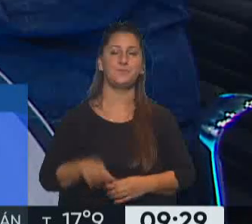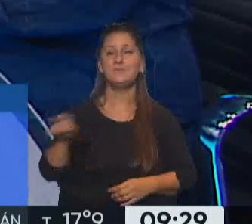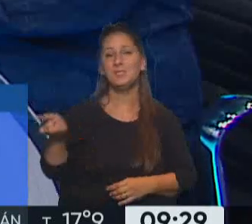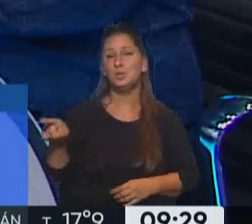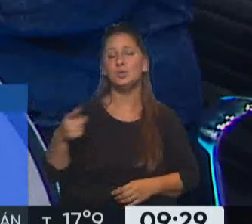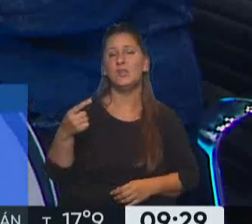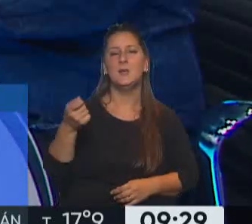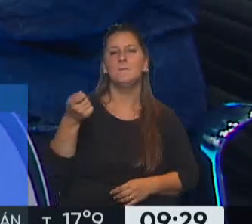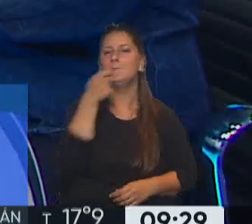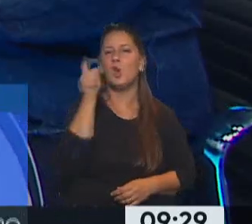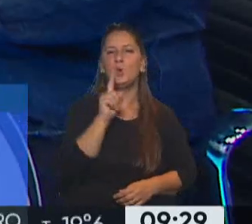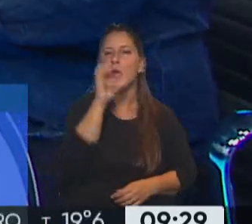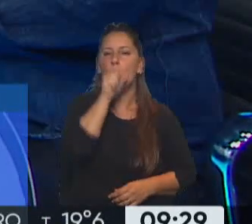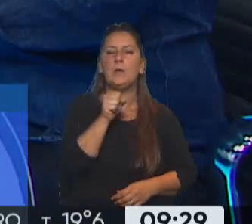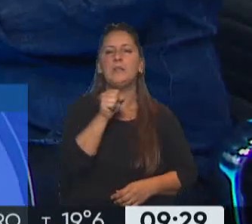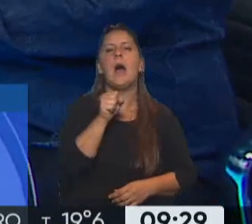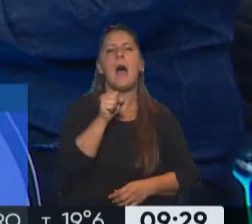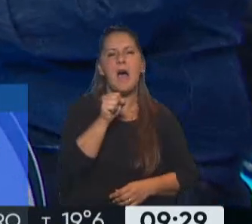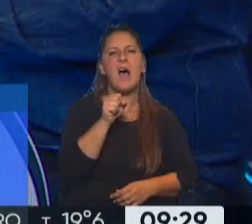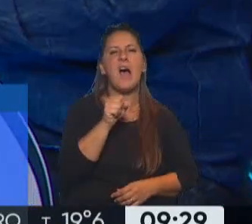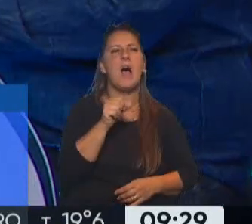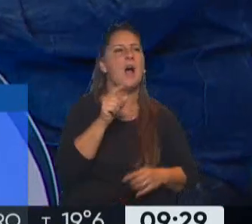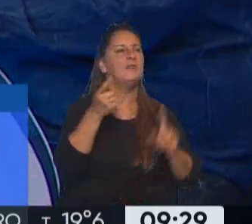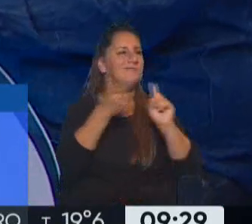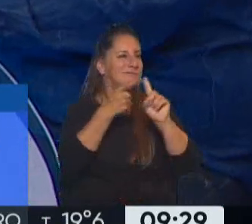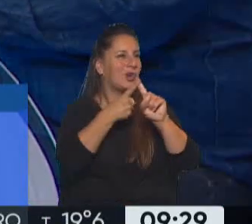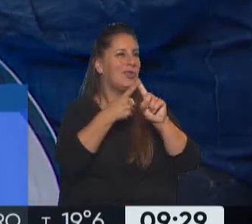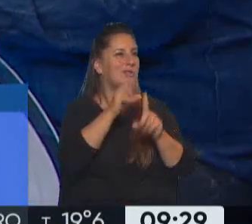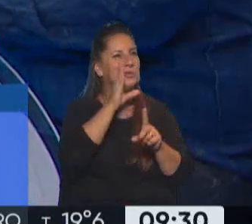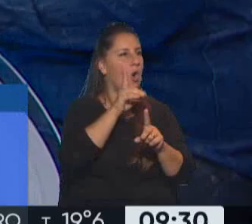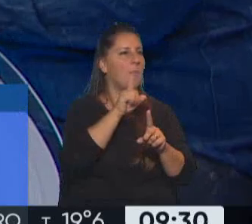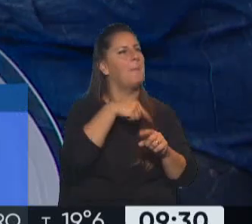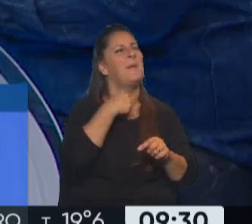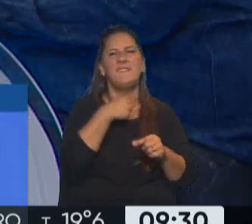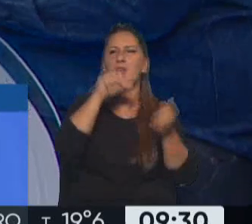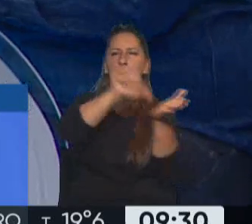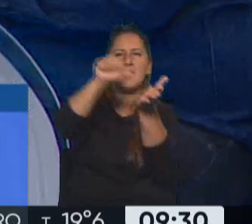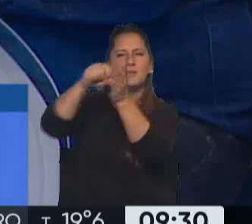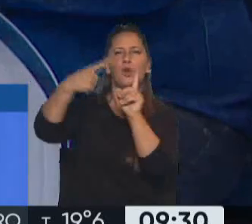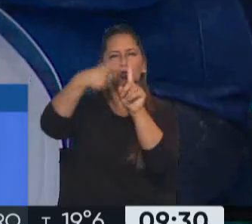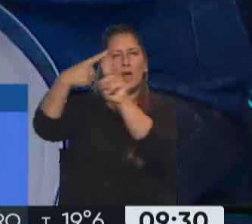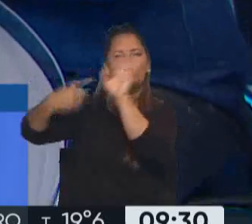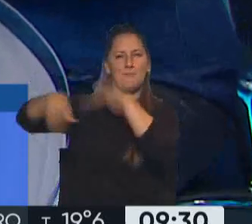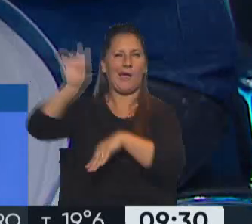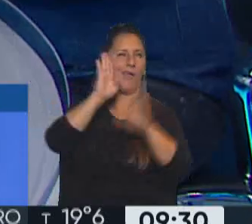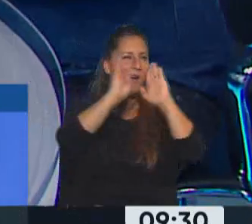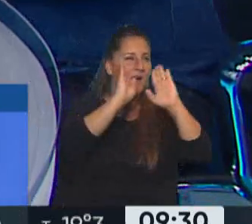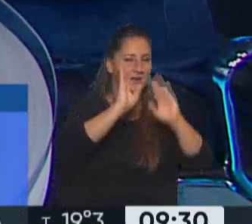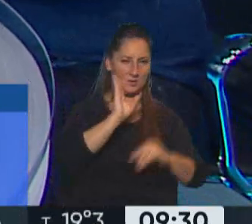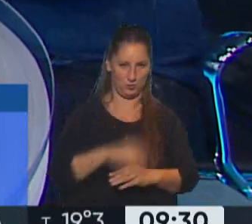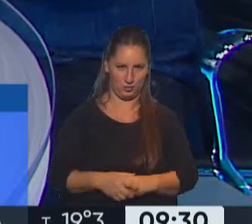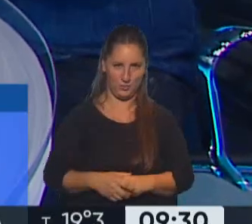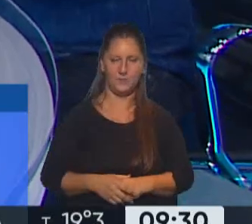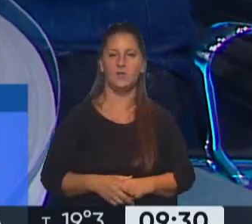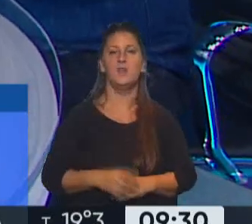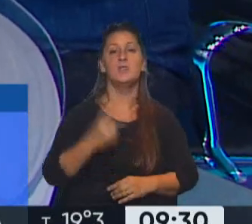tolera es que haya un gobierno que haya elegido no las relaciones carnales, sino una agenda multilateral. Te decía esto del punto de inflexión, ¿no? Porque justamente